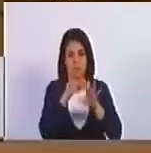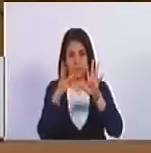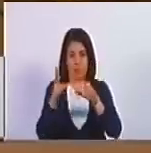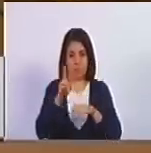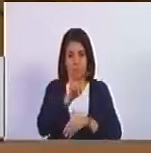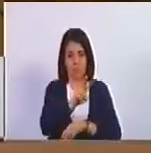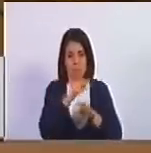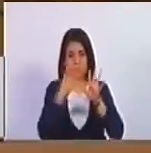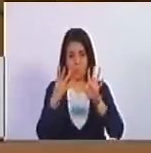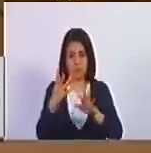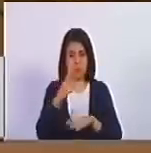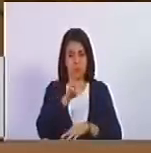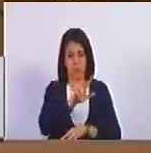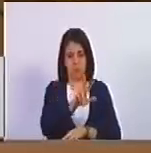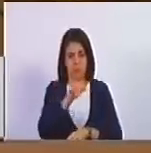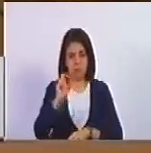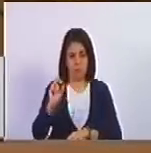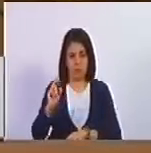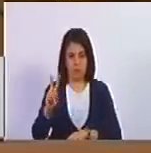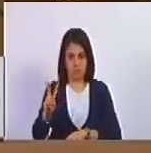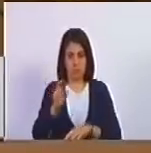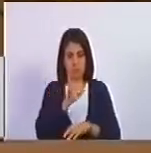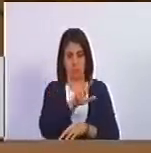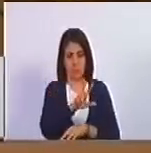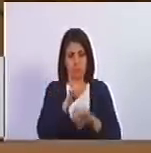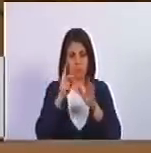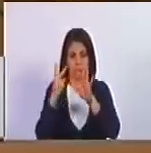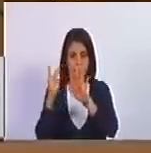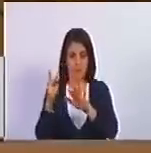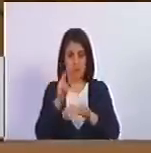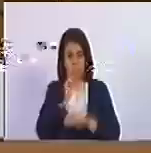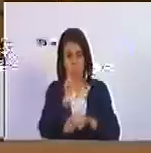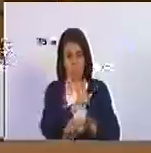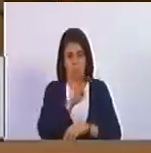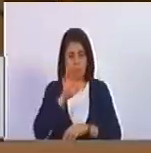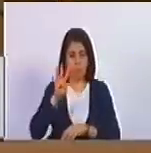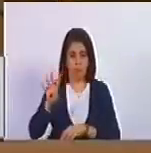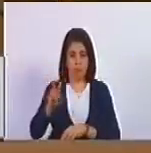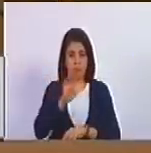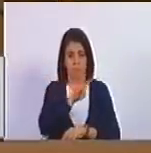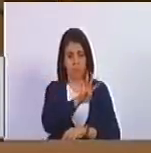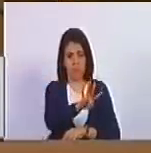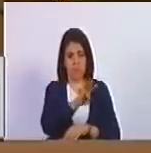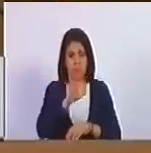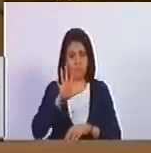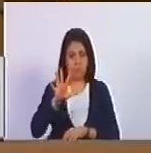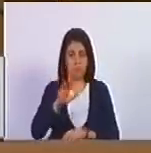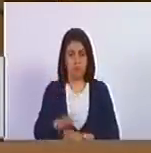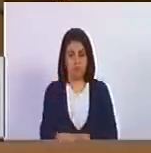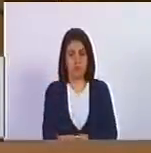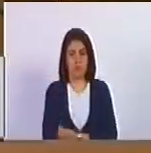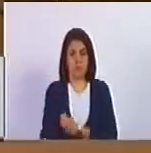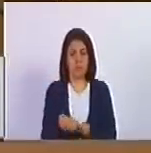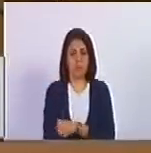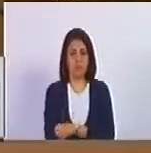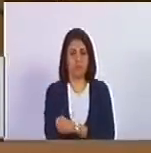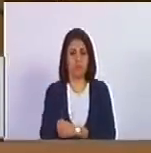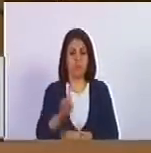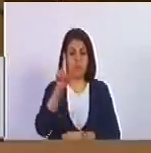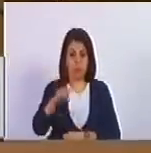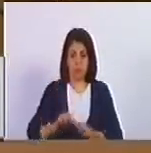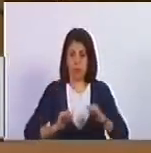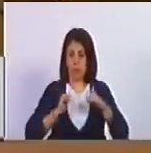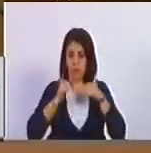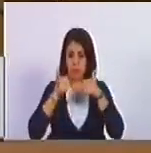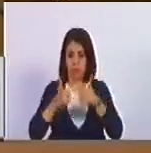28, 29, 32, 37, 44 y 45. Asimismo,